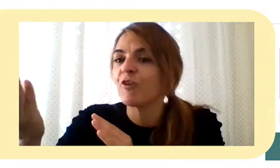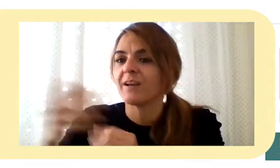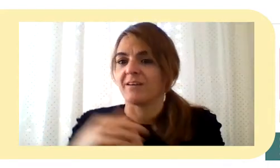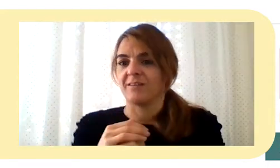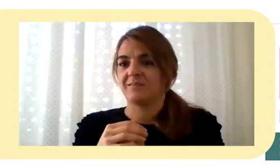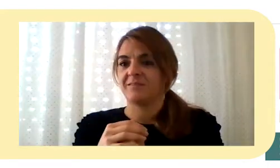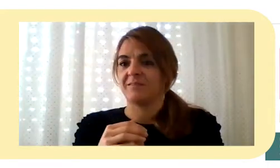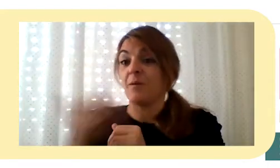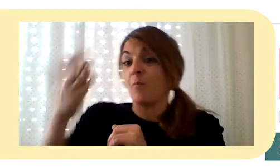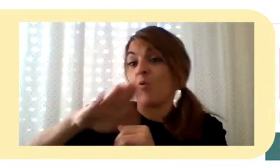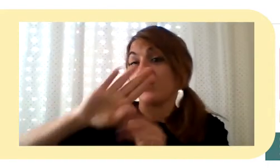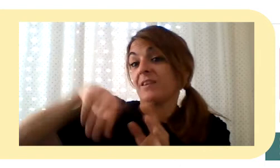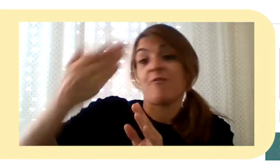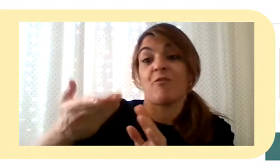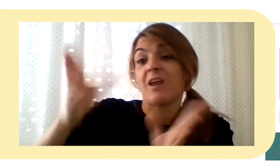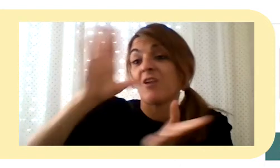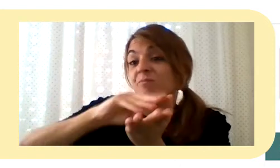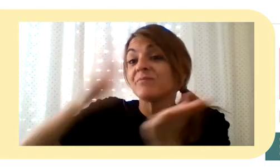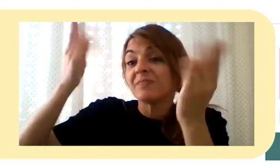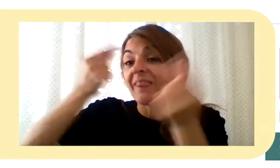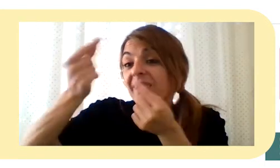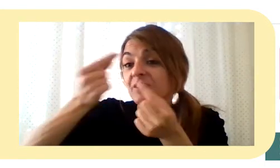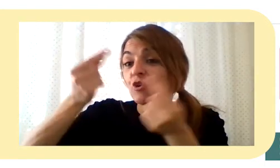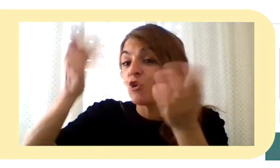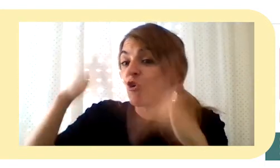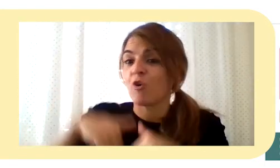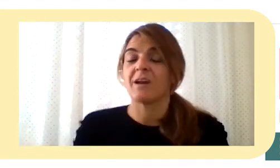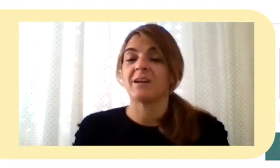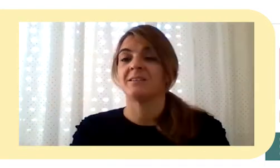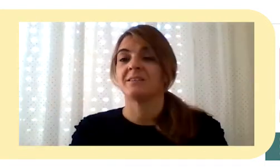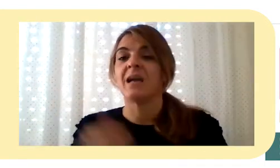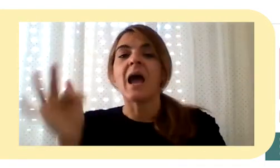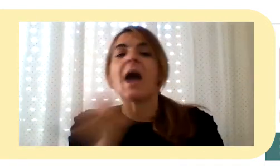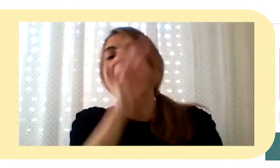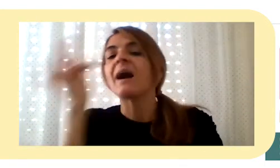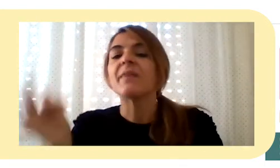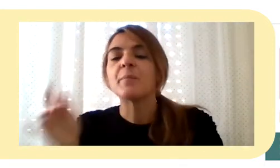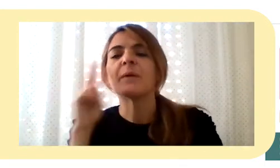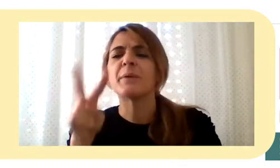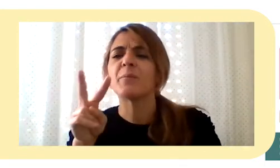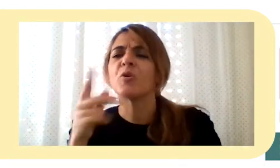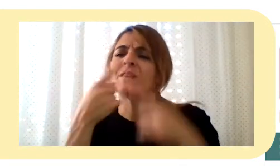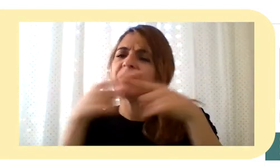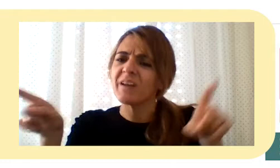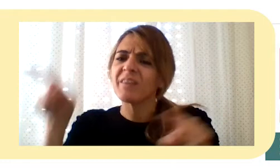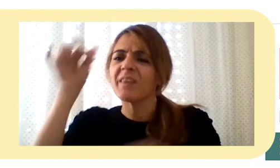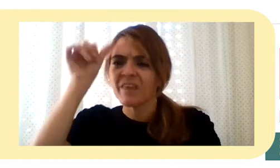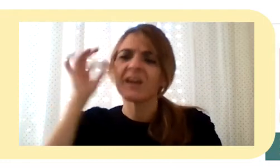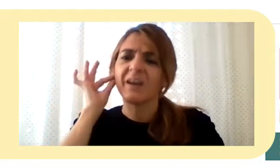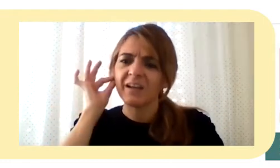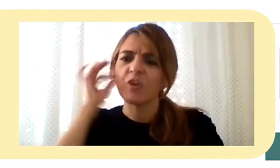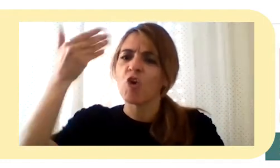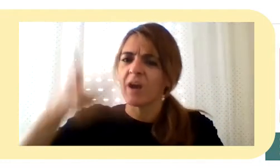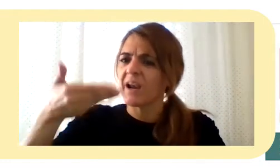los fallecimientos por COVID comunitaria. Y además, aquí hay un sesgo de género que a mí me parece bastante grave porque es